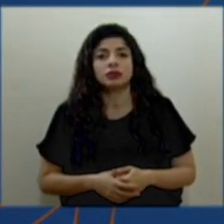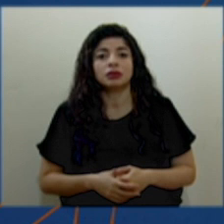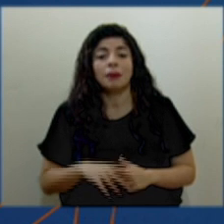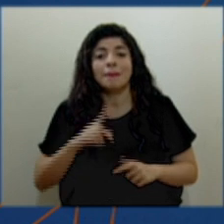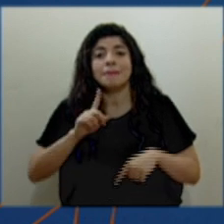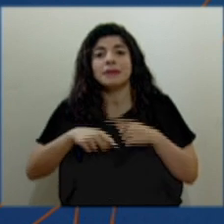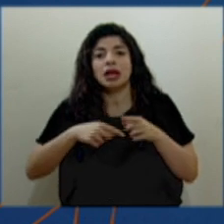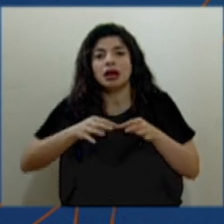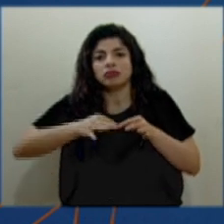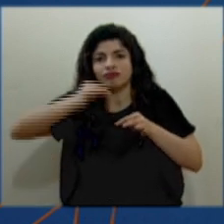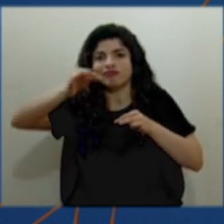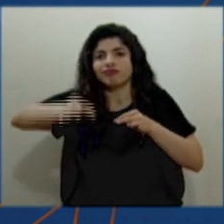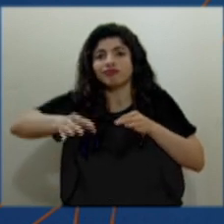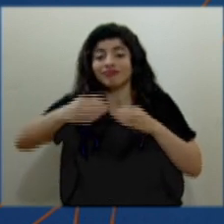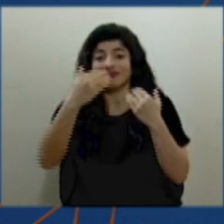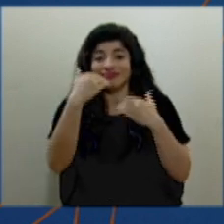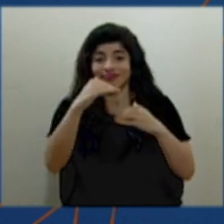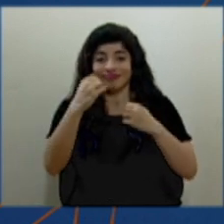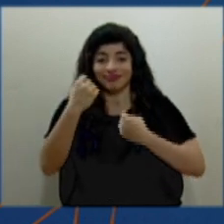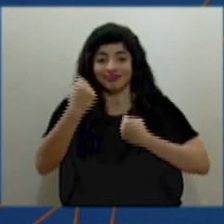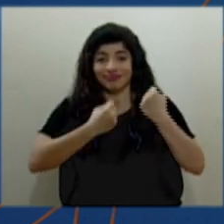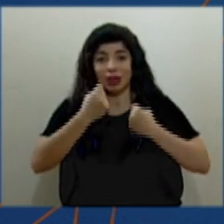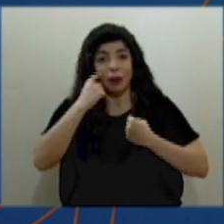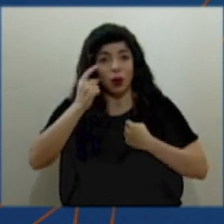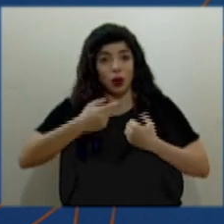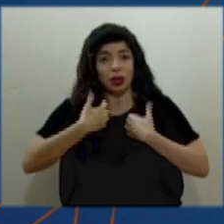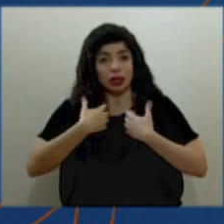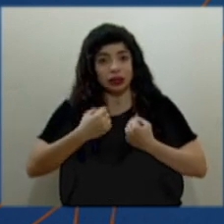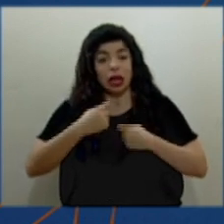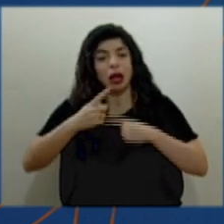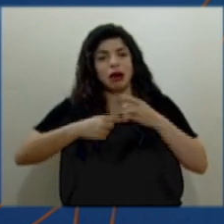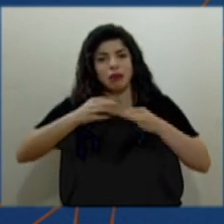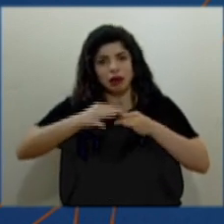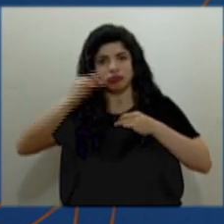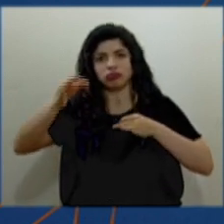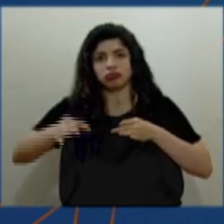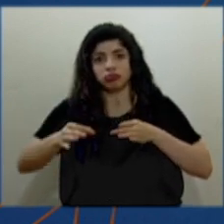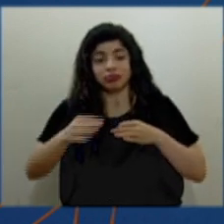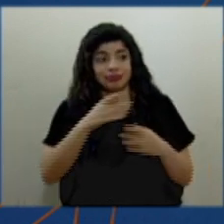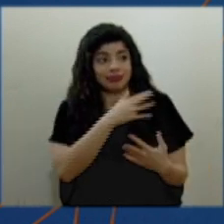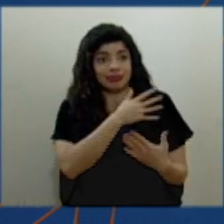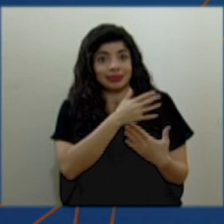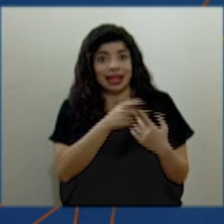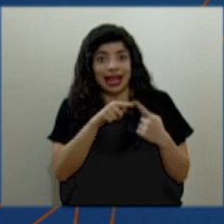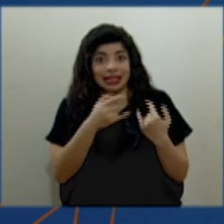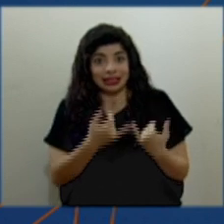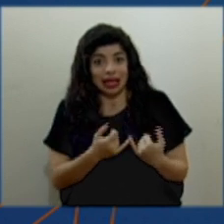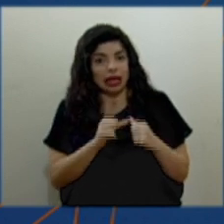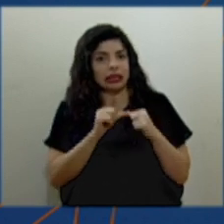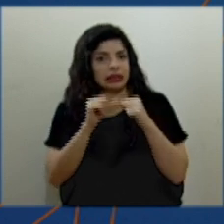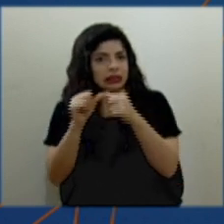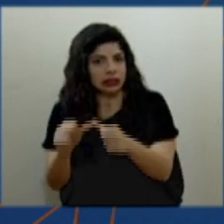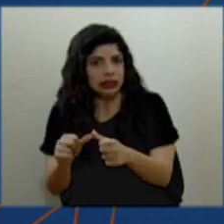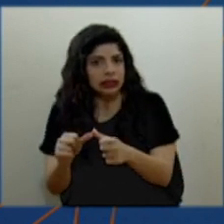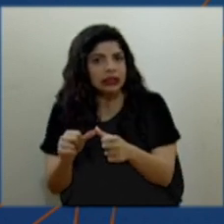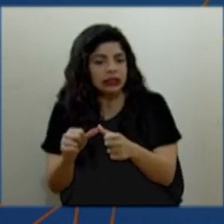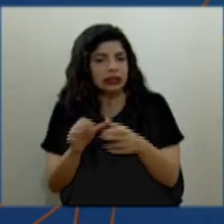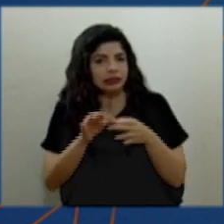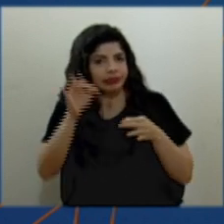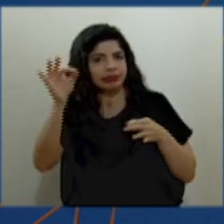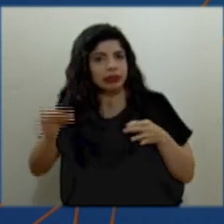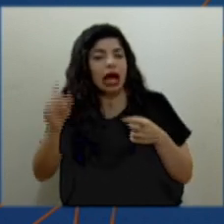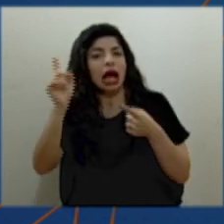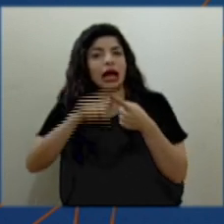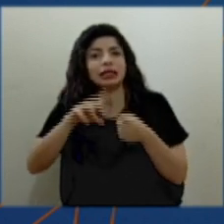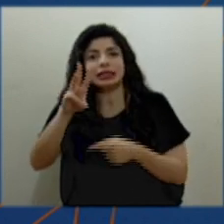se va a prorrogar la restricción vehicular sanitaria como viene funcionando hasta este momento, se va a prorrogar